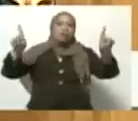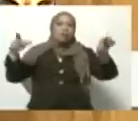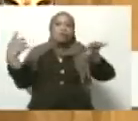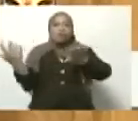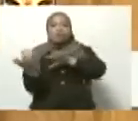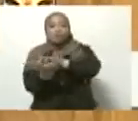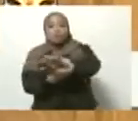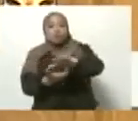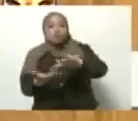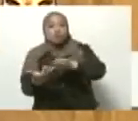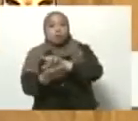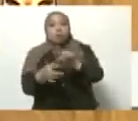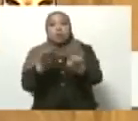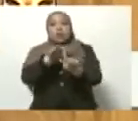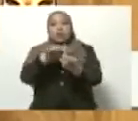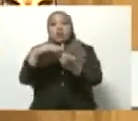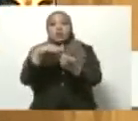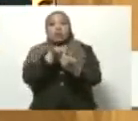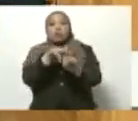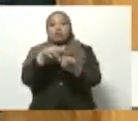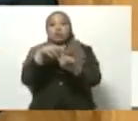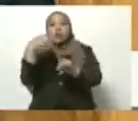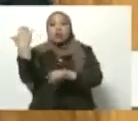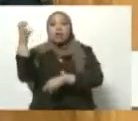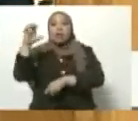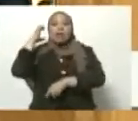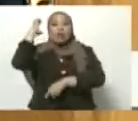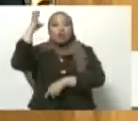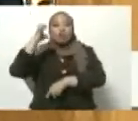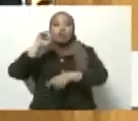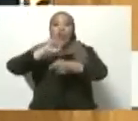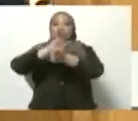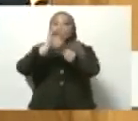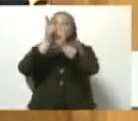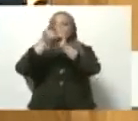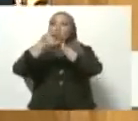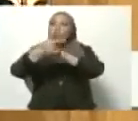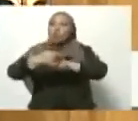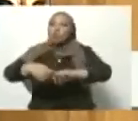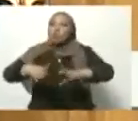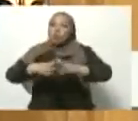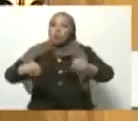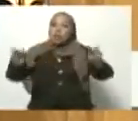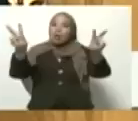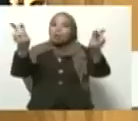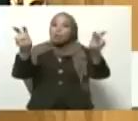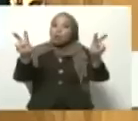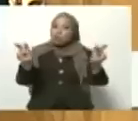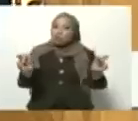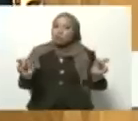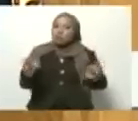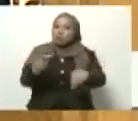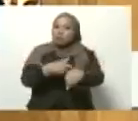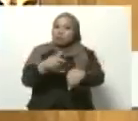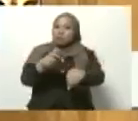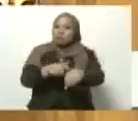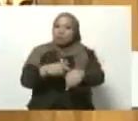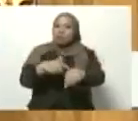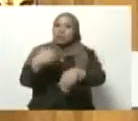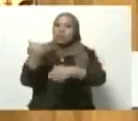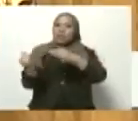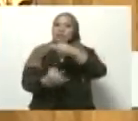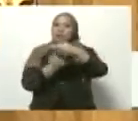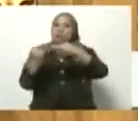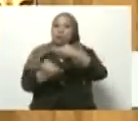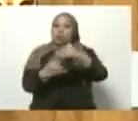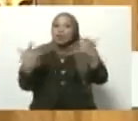de conflicto armado en la región de Europa del Este cambió todo. Estamos en una nueva época. Todo se está rompiendo, las instituciones de la